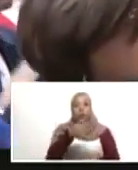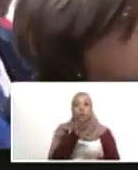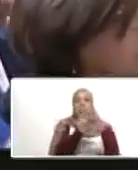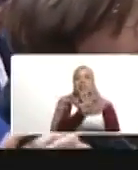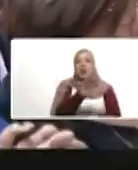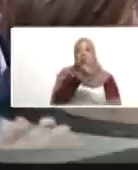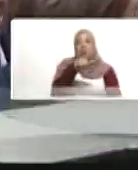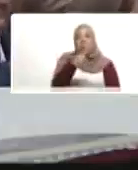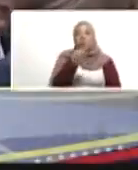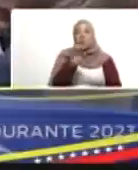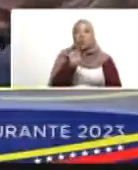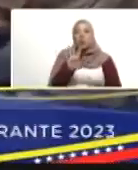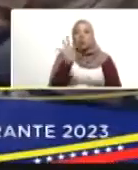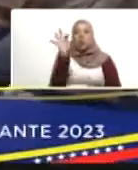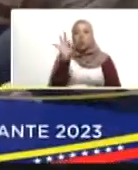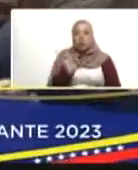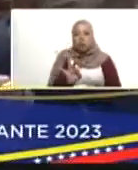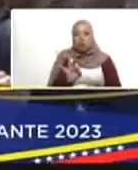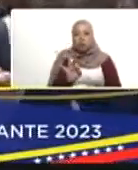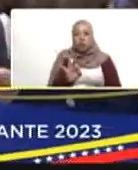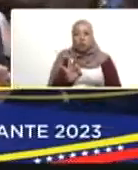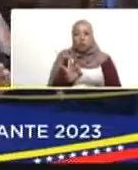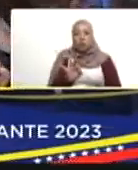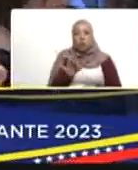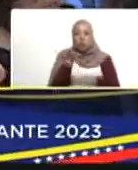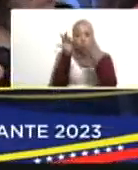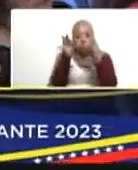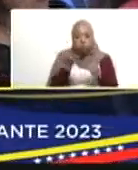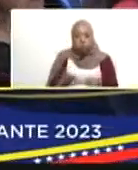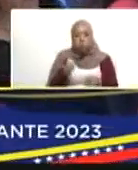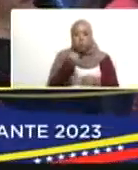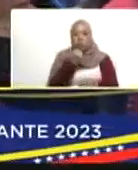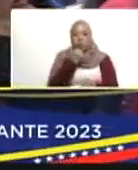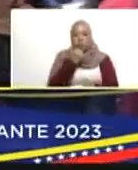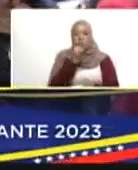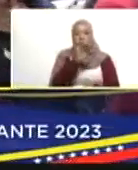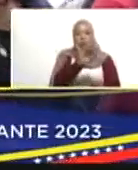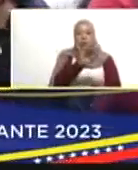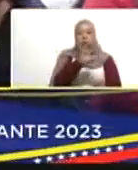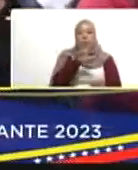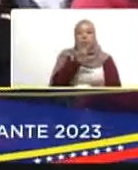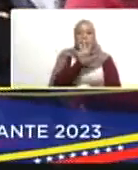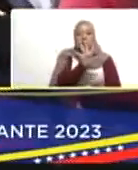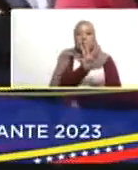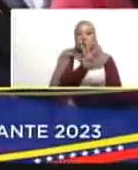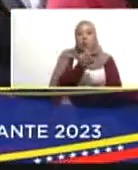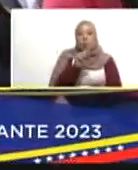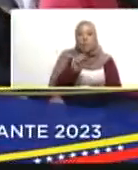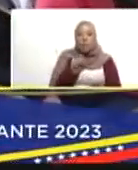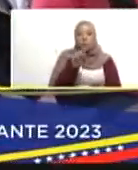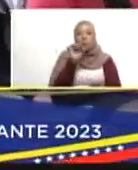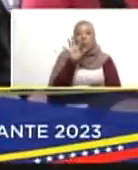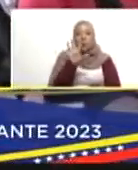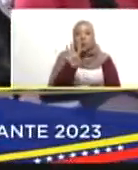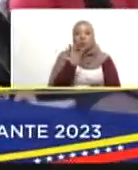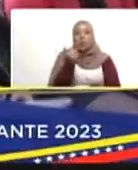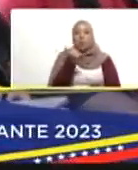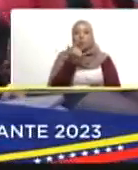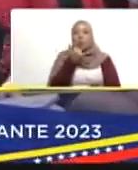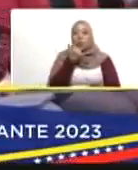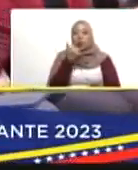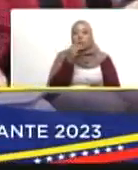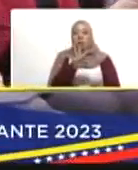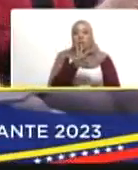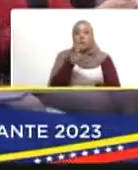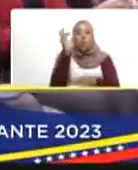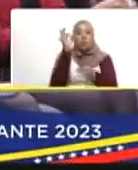5.5 por corrijo había dicho 5% 5.5 por. es5